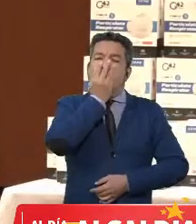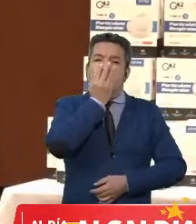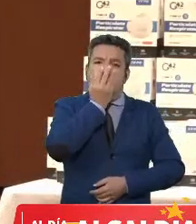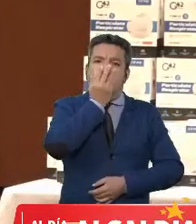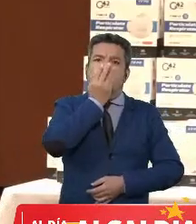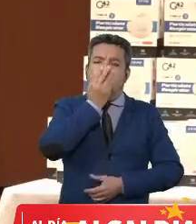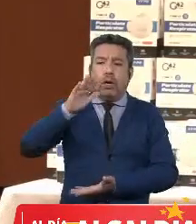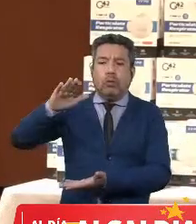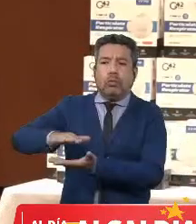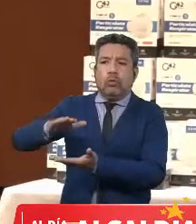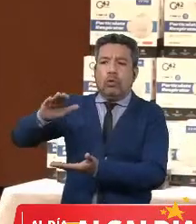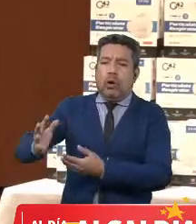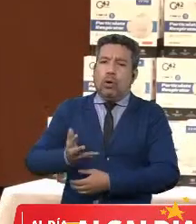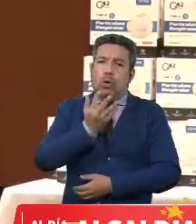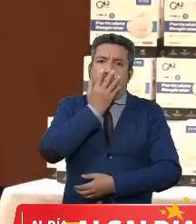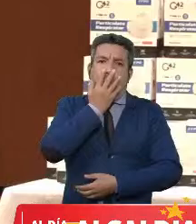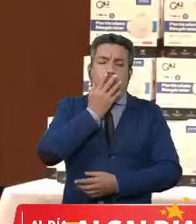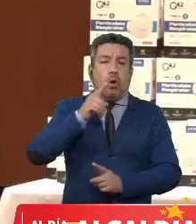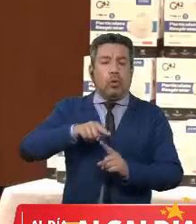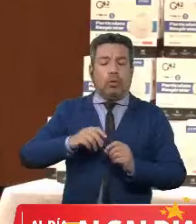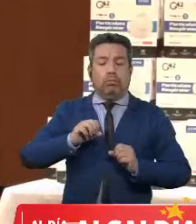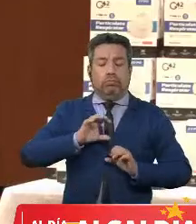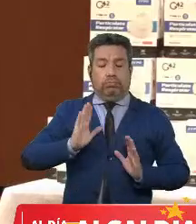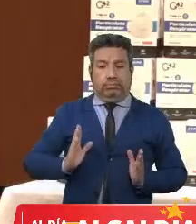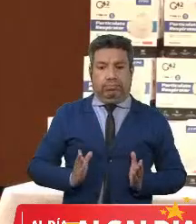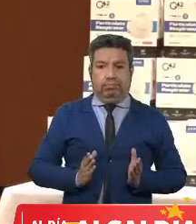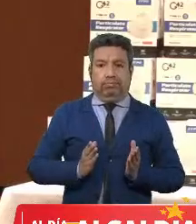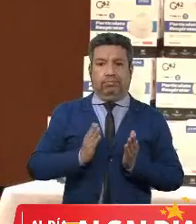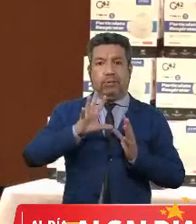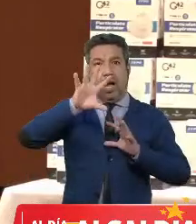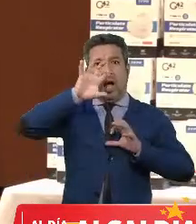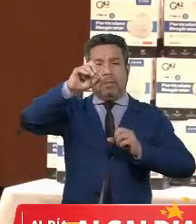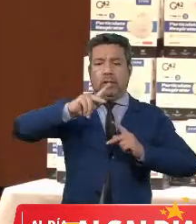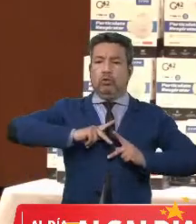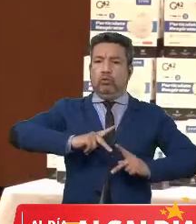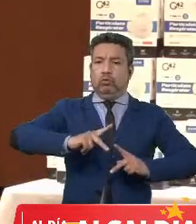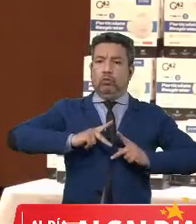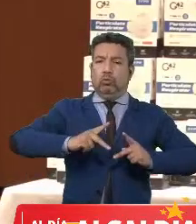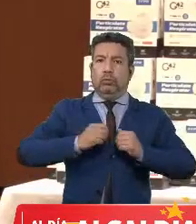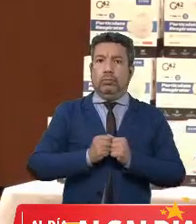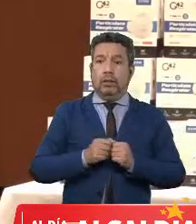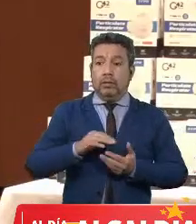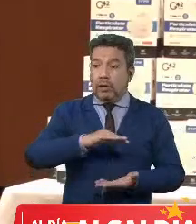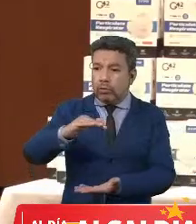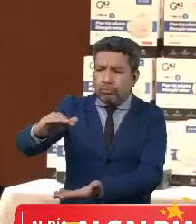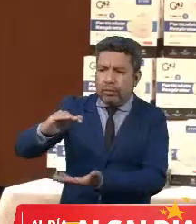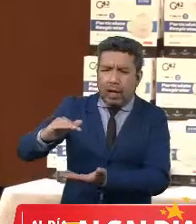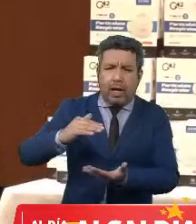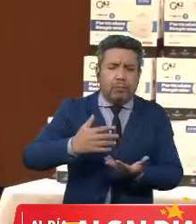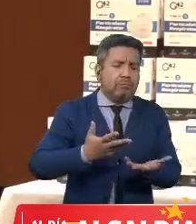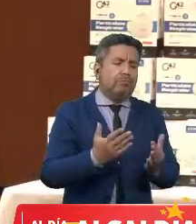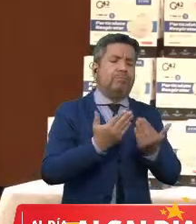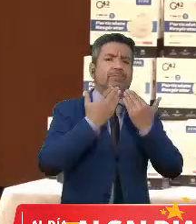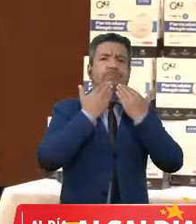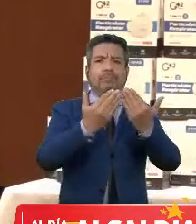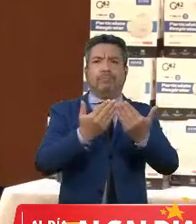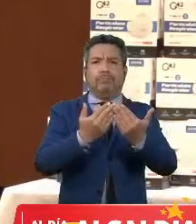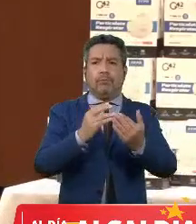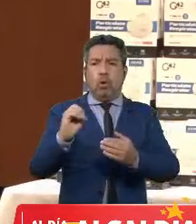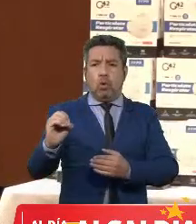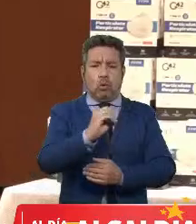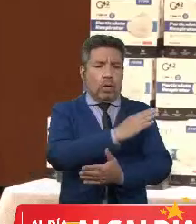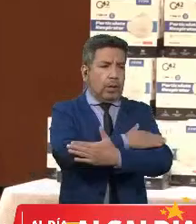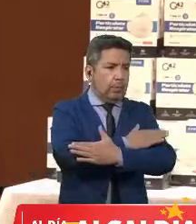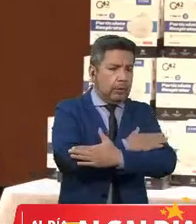ventilación mecánica no invasiva para recuperar su capacidad. Y qué oportuno estos equipos, señores embajadores, para poder continuar con esa